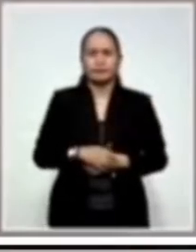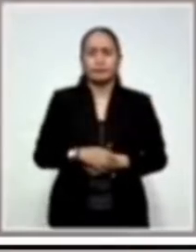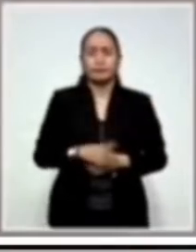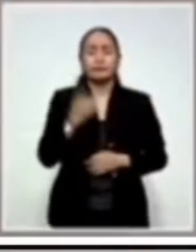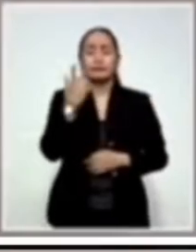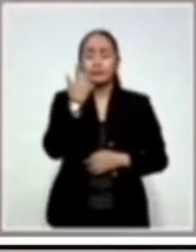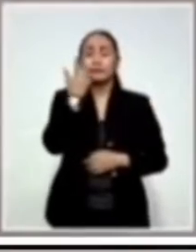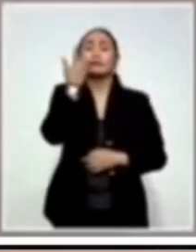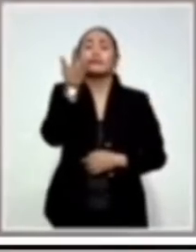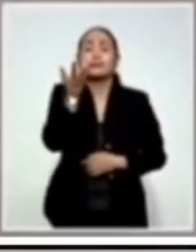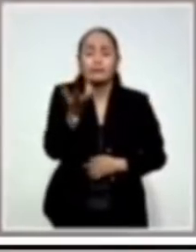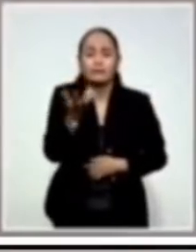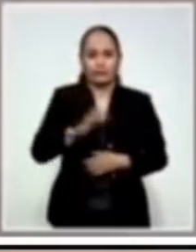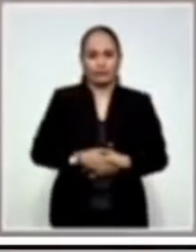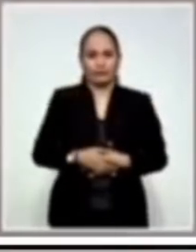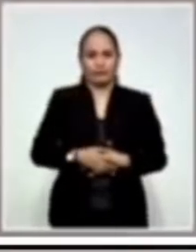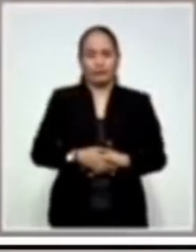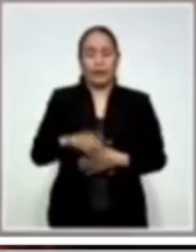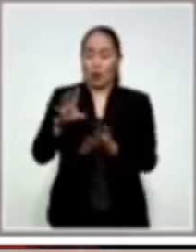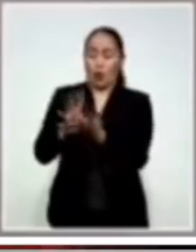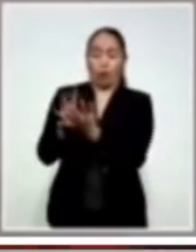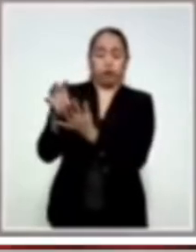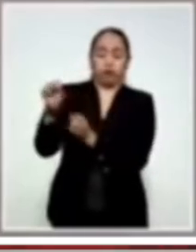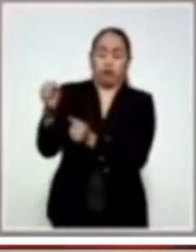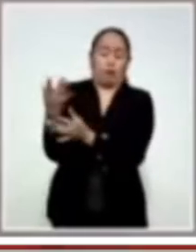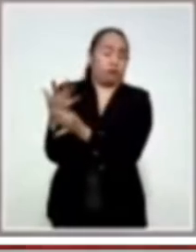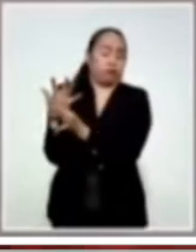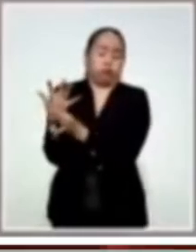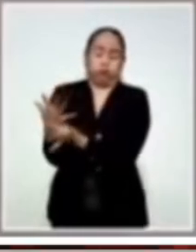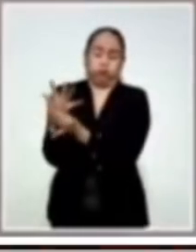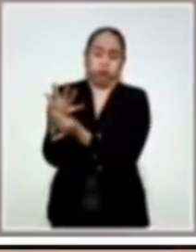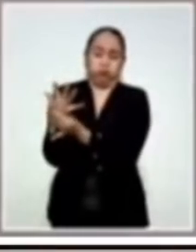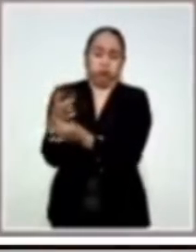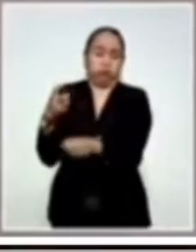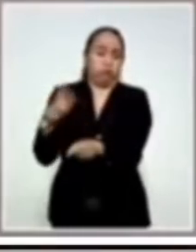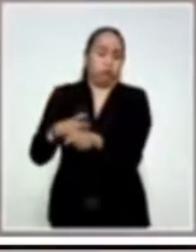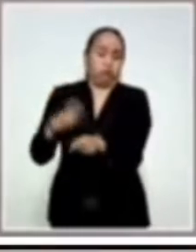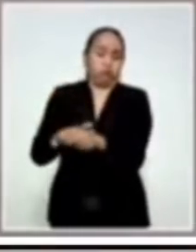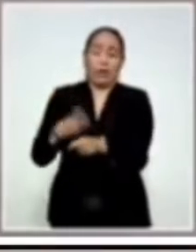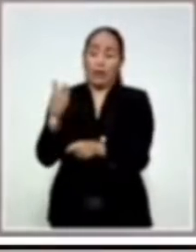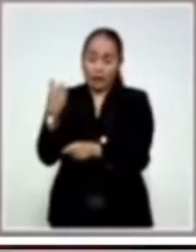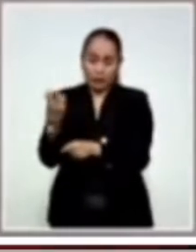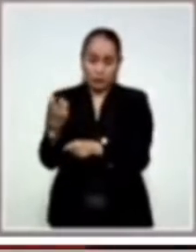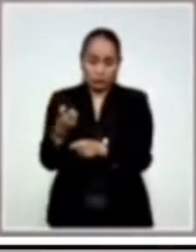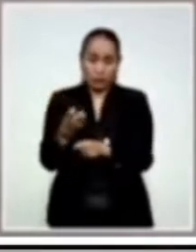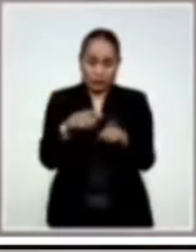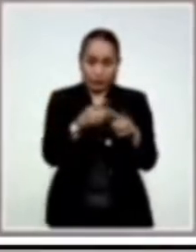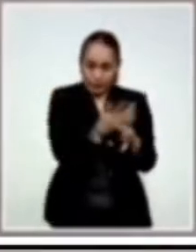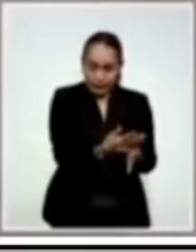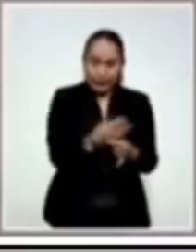pretenden apropiarse del sentido único de la Constitución. La Constitución es lo que ellos dicen.